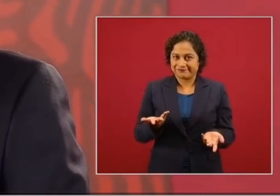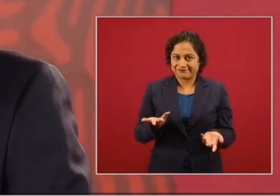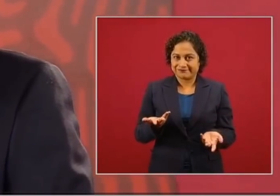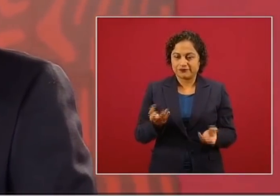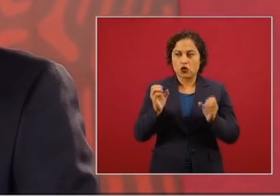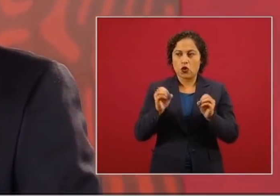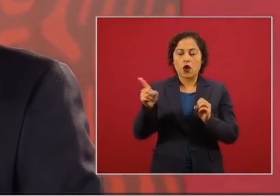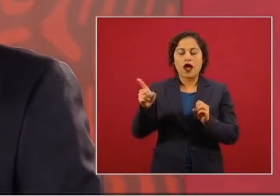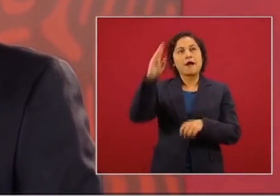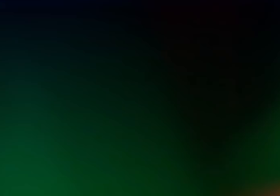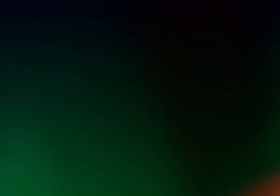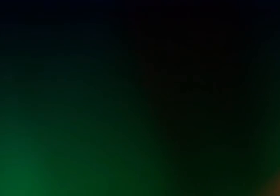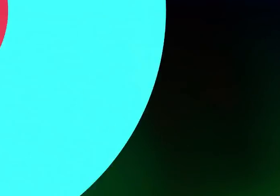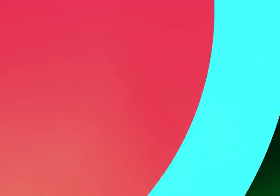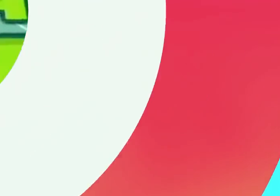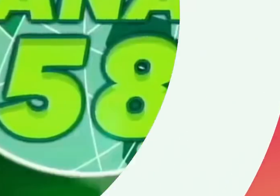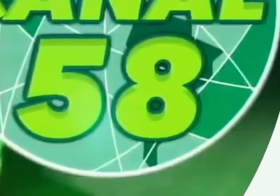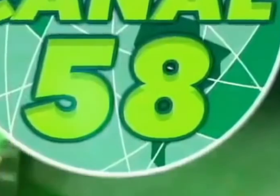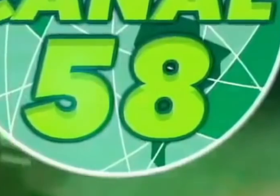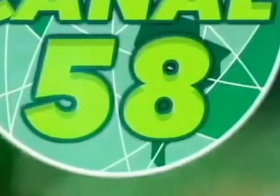Tampoco progresistas.